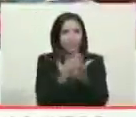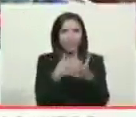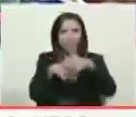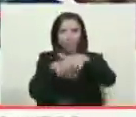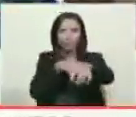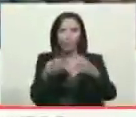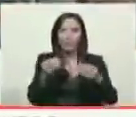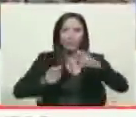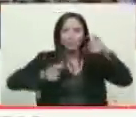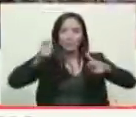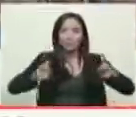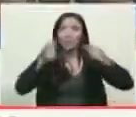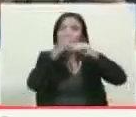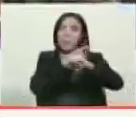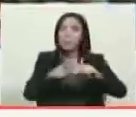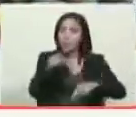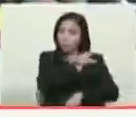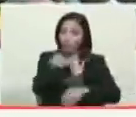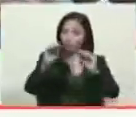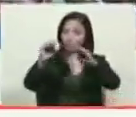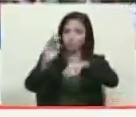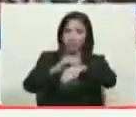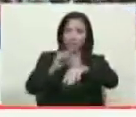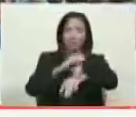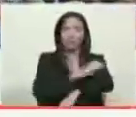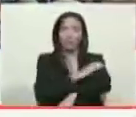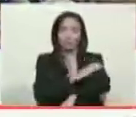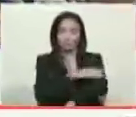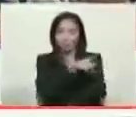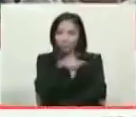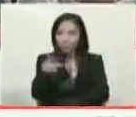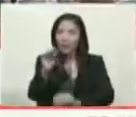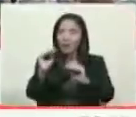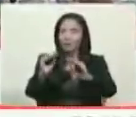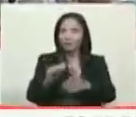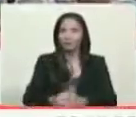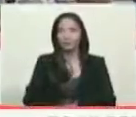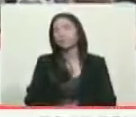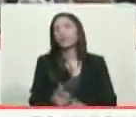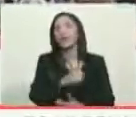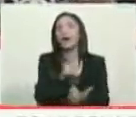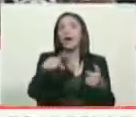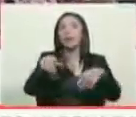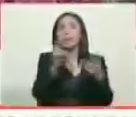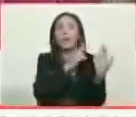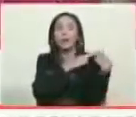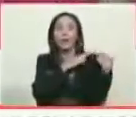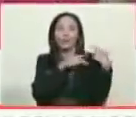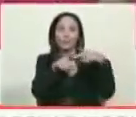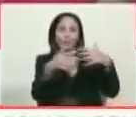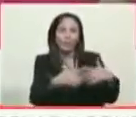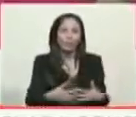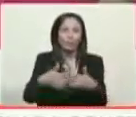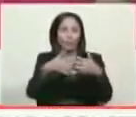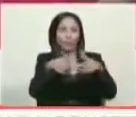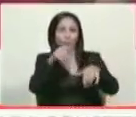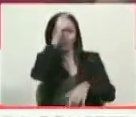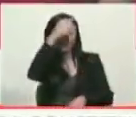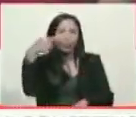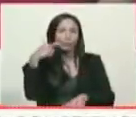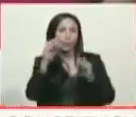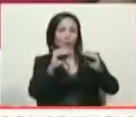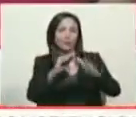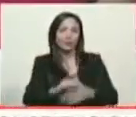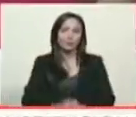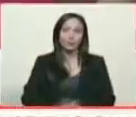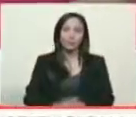Pero se los voy a decir escuálido. Se lo voy a decir a sus jefes, el imperialismo norteamericano. Se